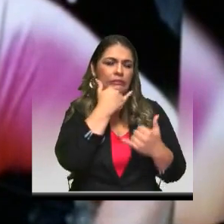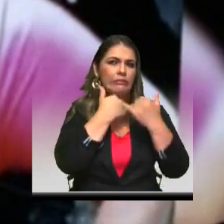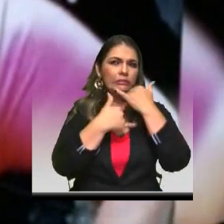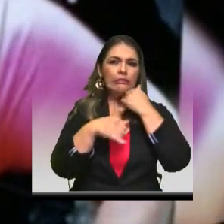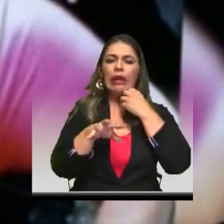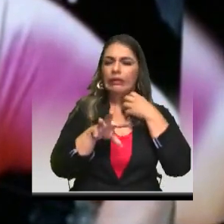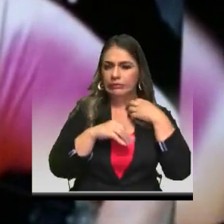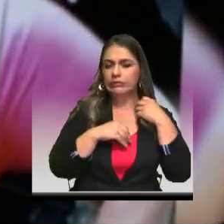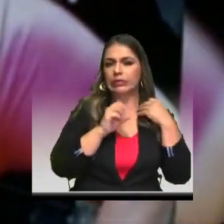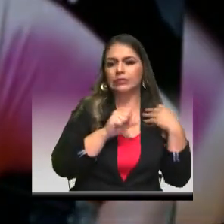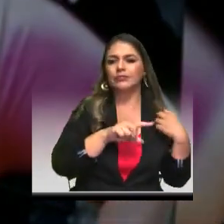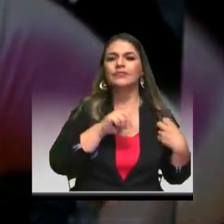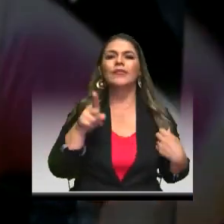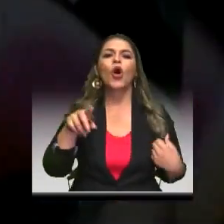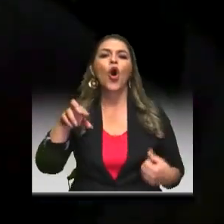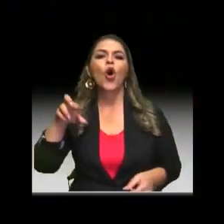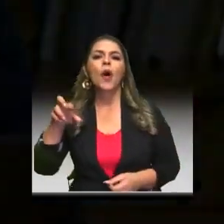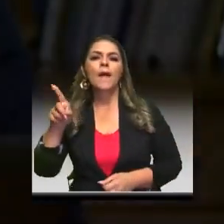son psicópatas.